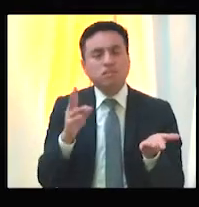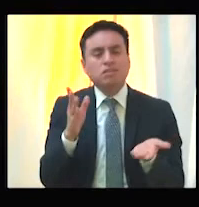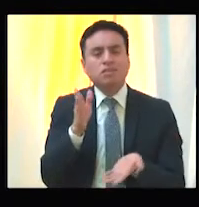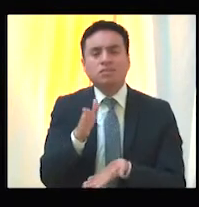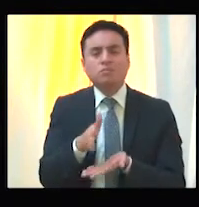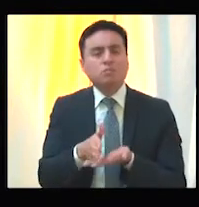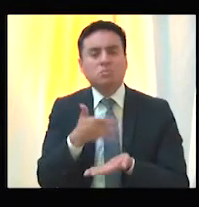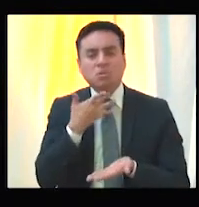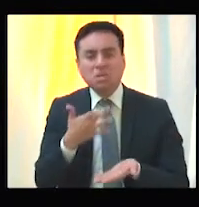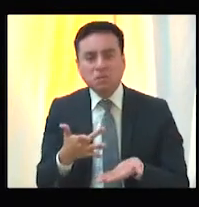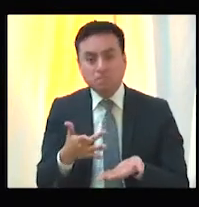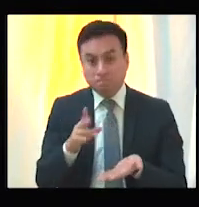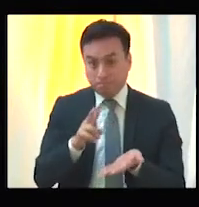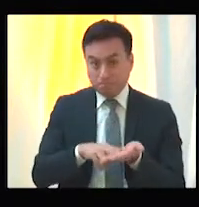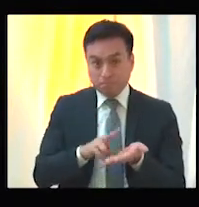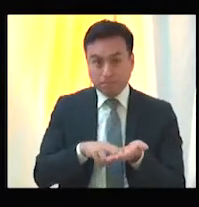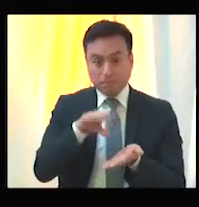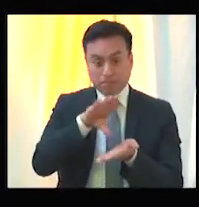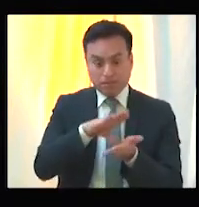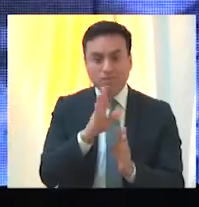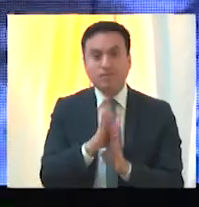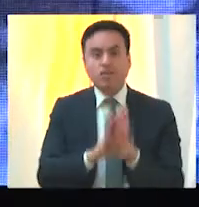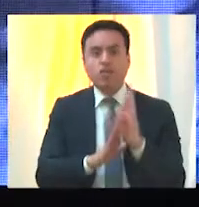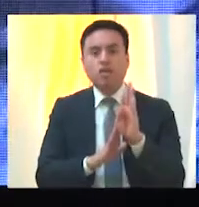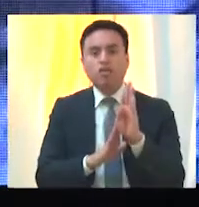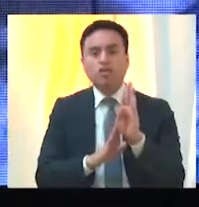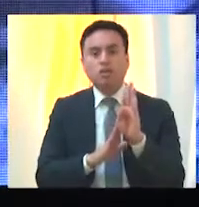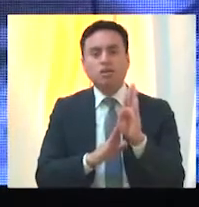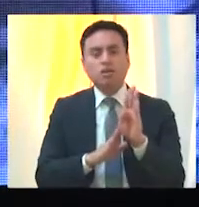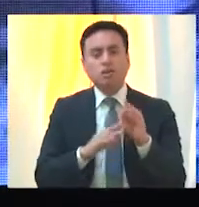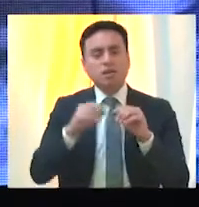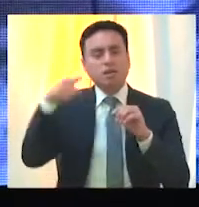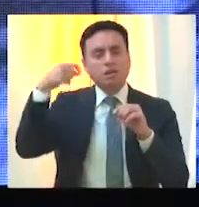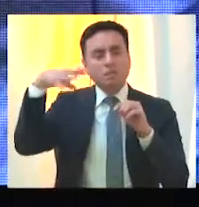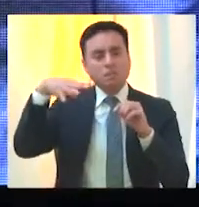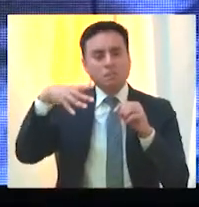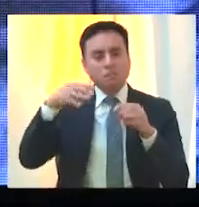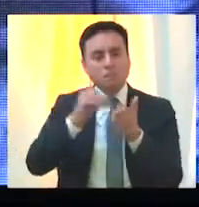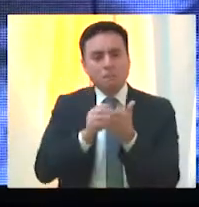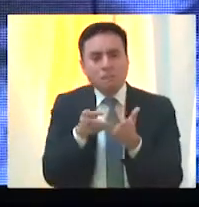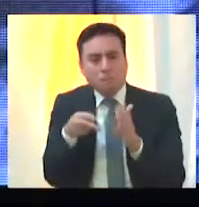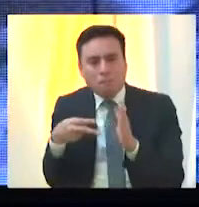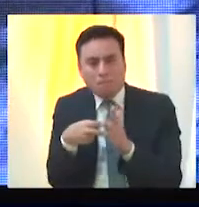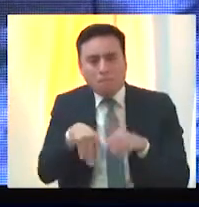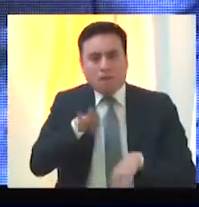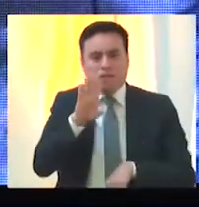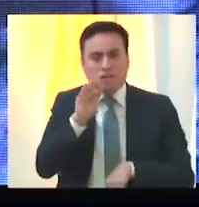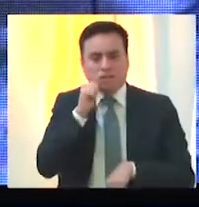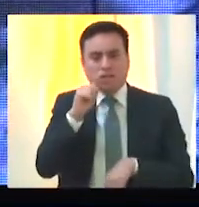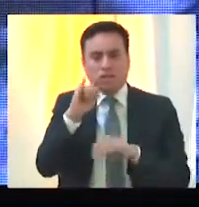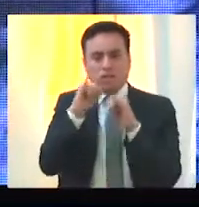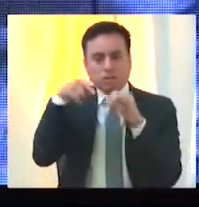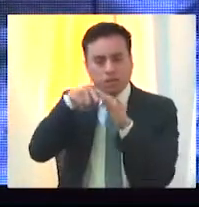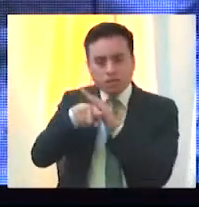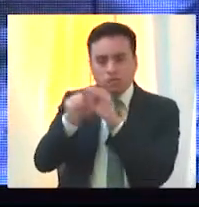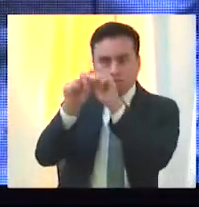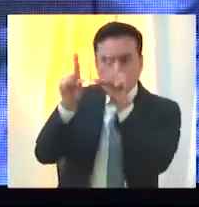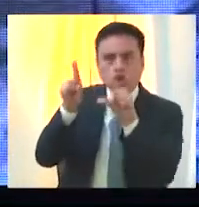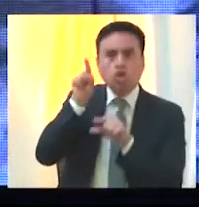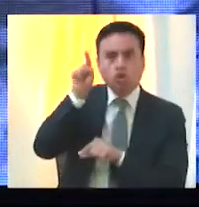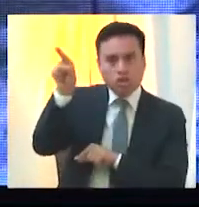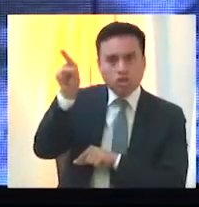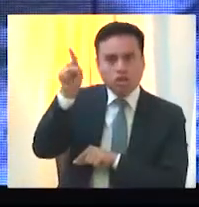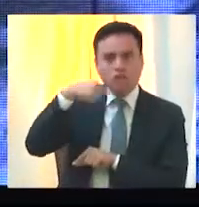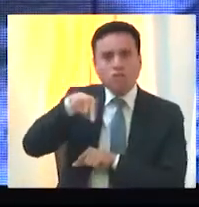debido a que, si bien es cierto, un país más desarrollado ocupa más energía, esa energía en parte proviene de lo que está en la imagen de fondo, el sol, y eso